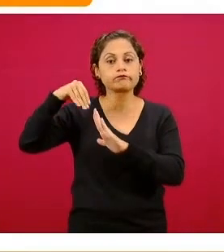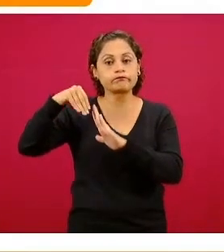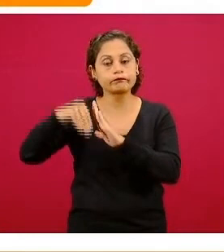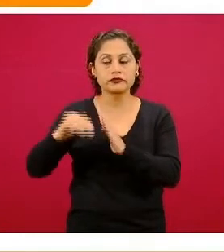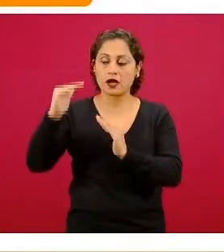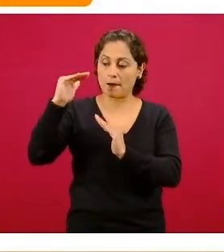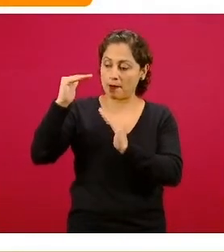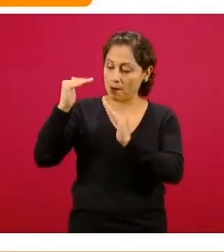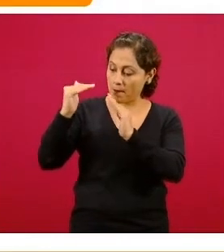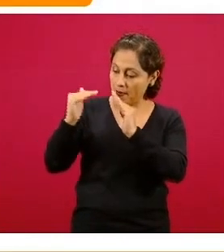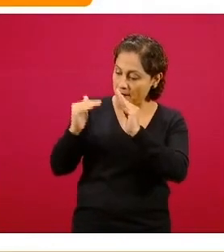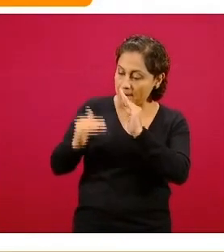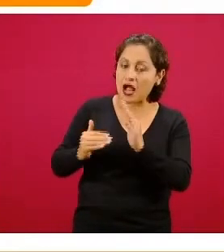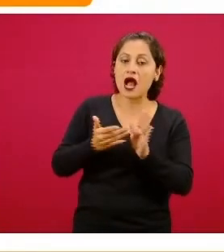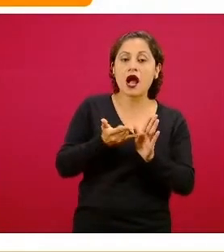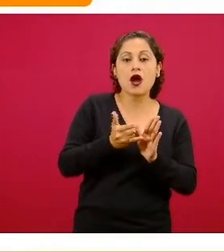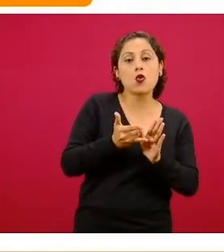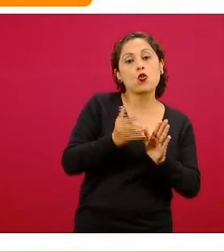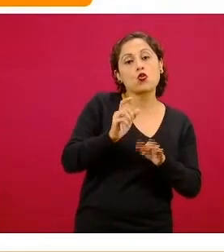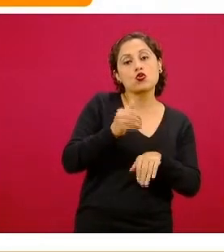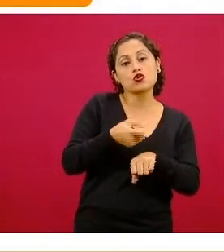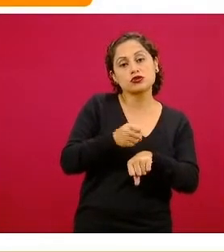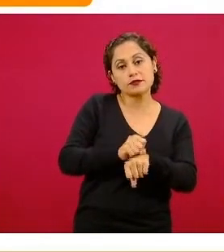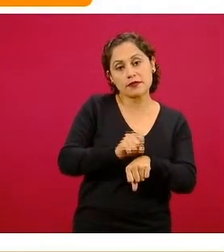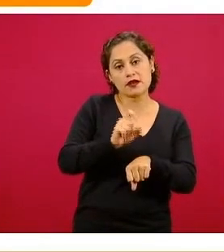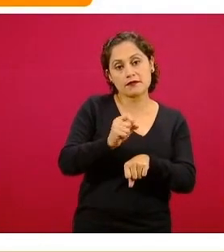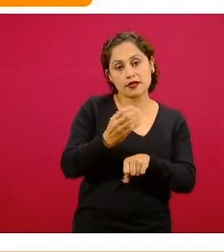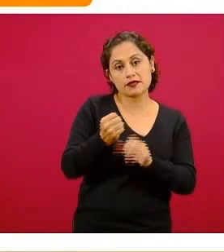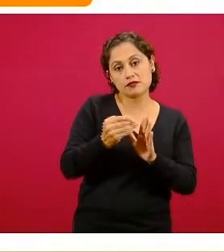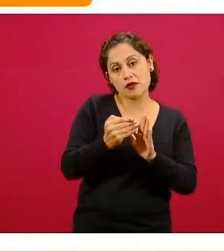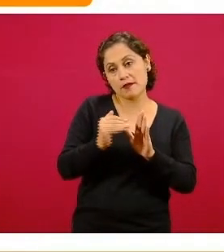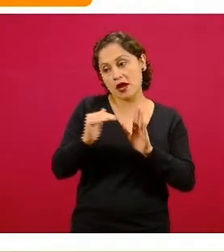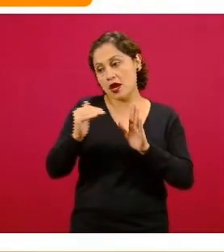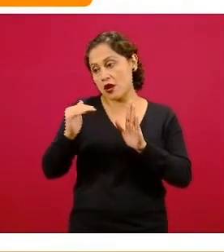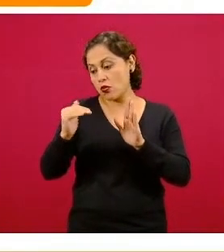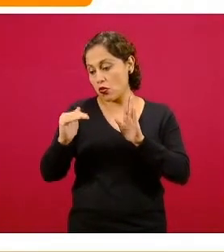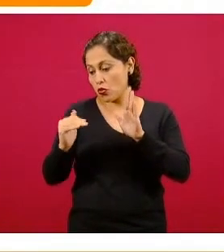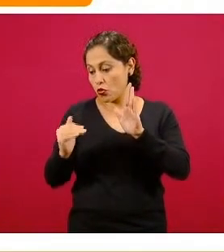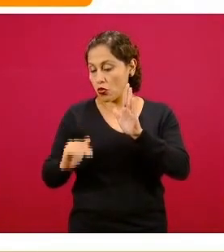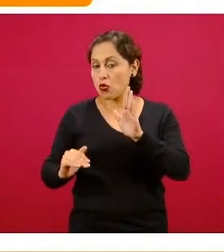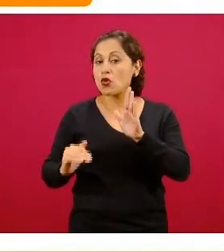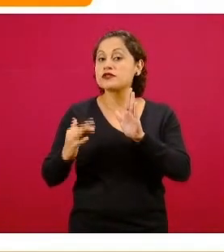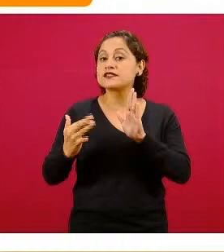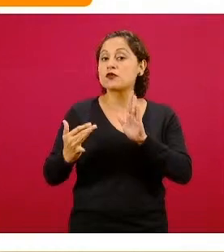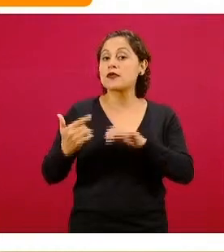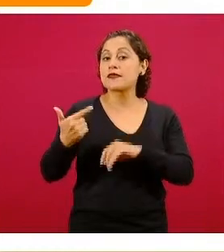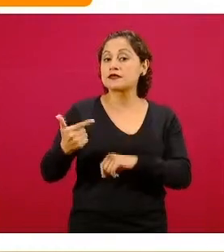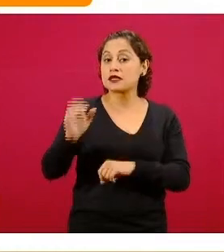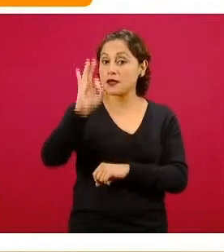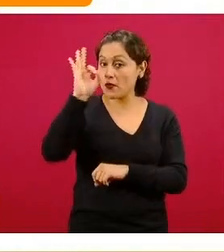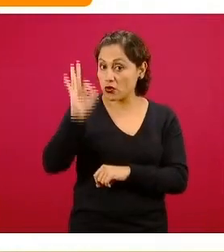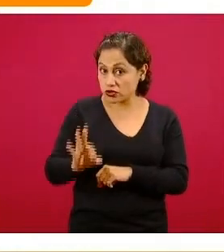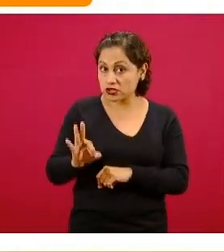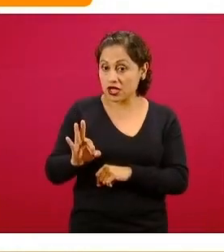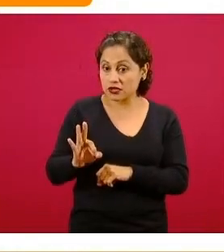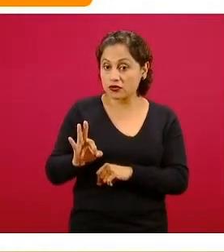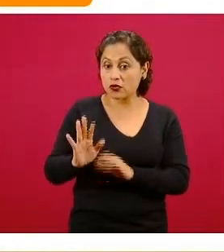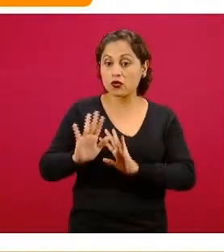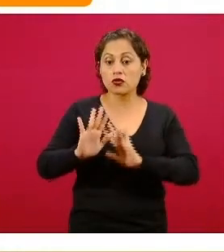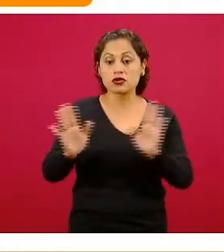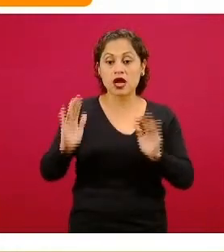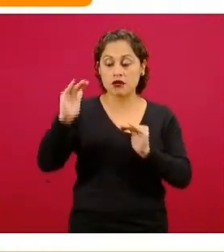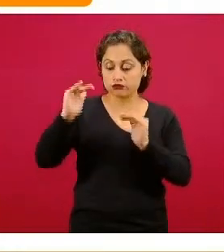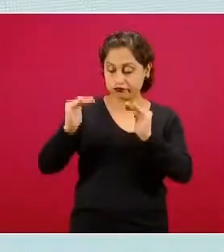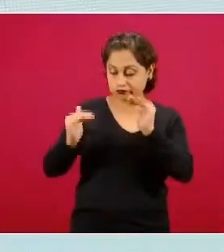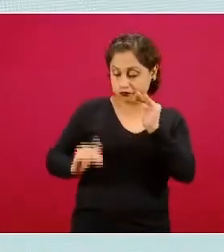desde la última semana de julio, la semana 29, que llegamos al 57% de positividad y había llegado a